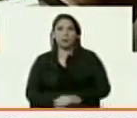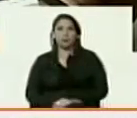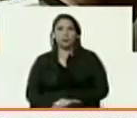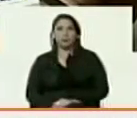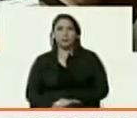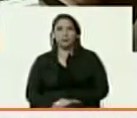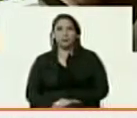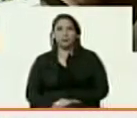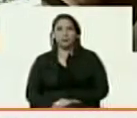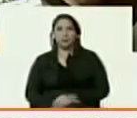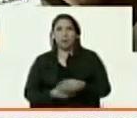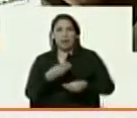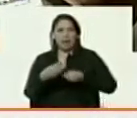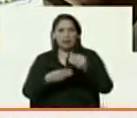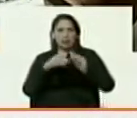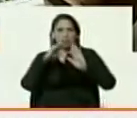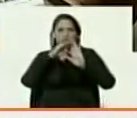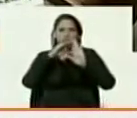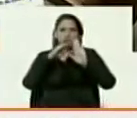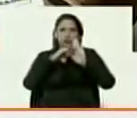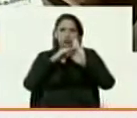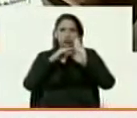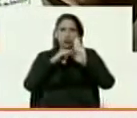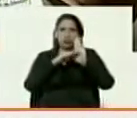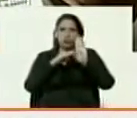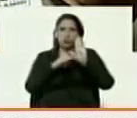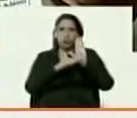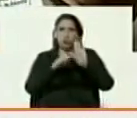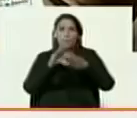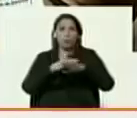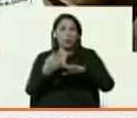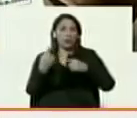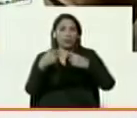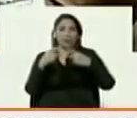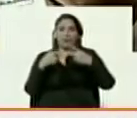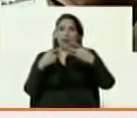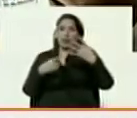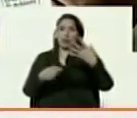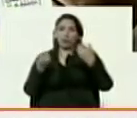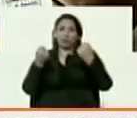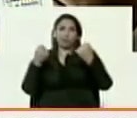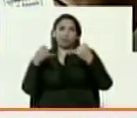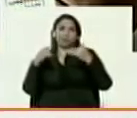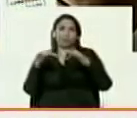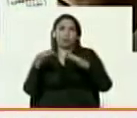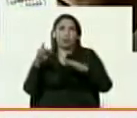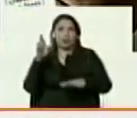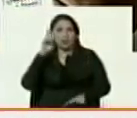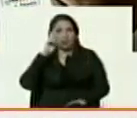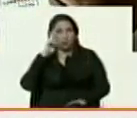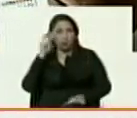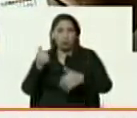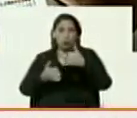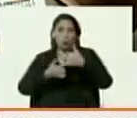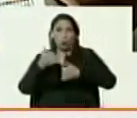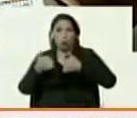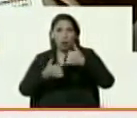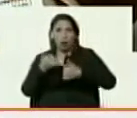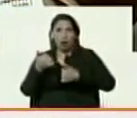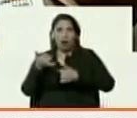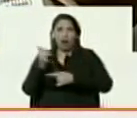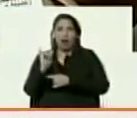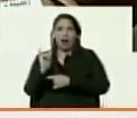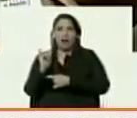vamos estableciendo criterios, porque es muy diverso la cantidad de razones por las cuales hay gente detenida.